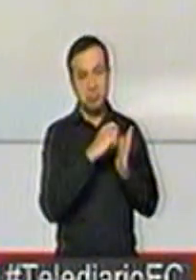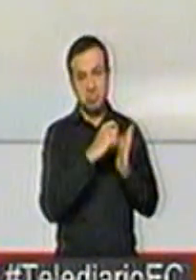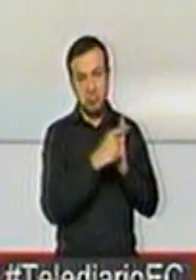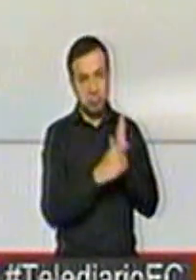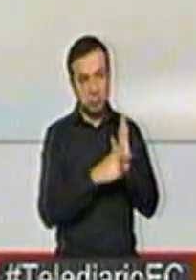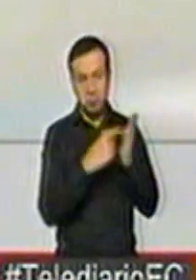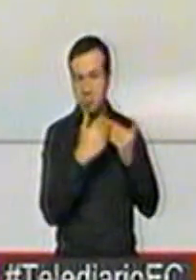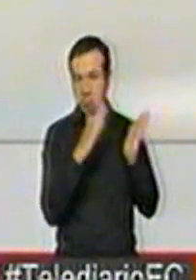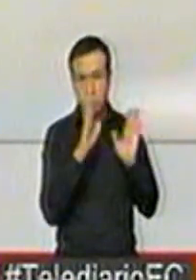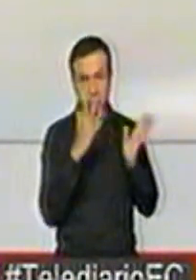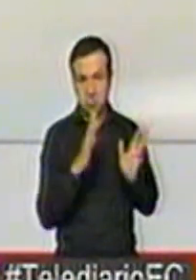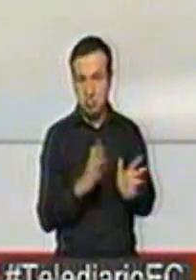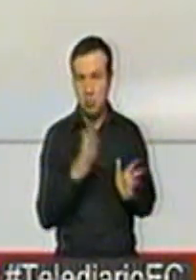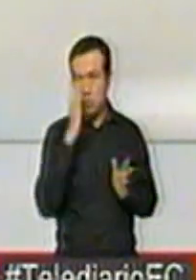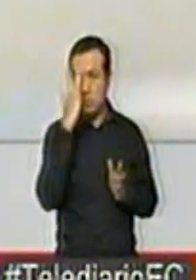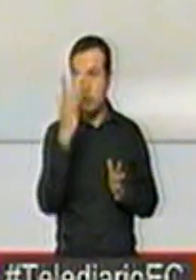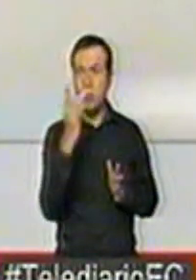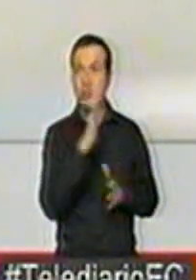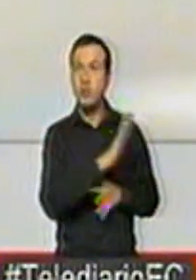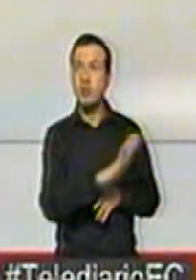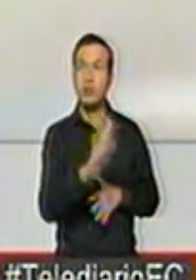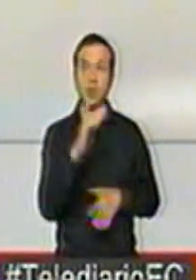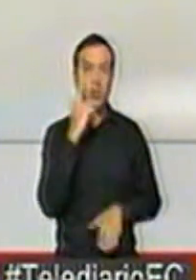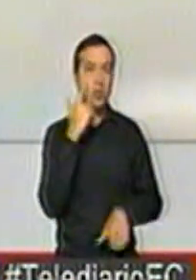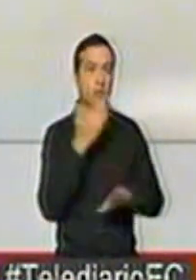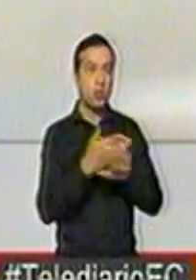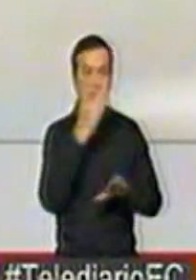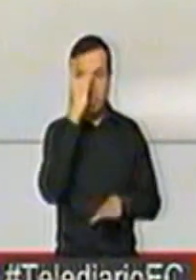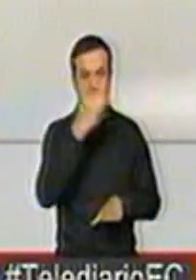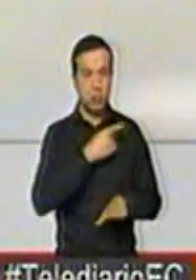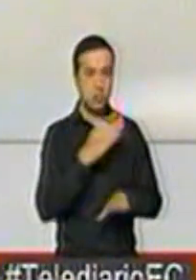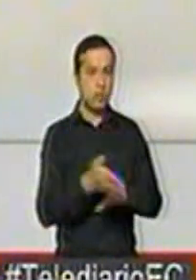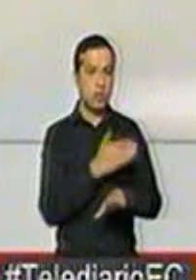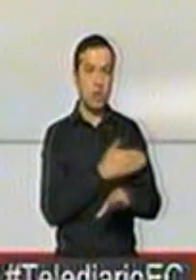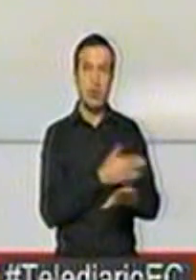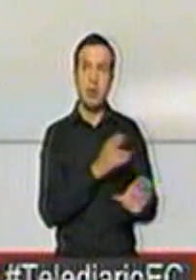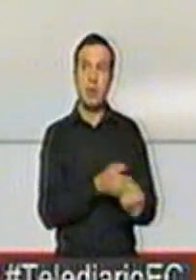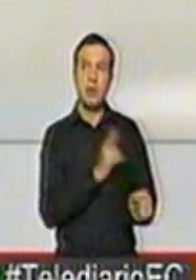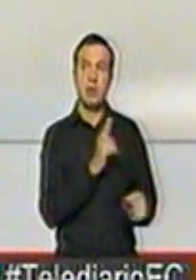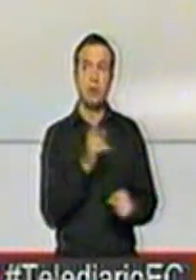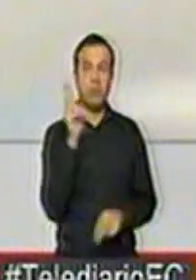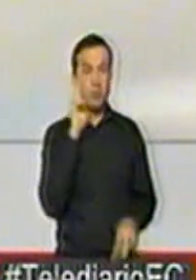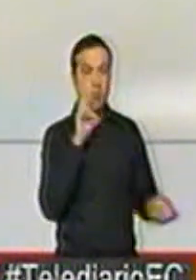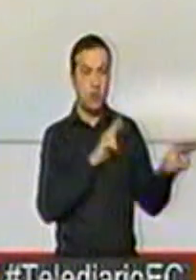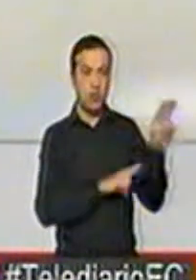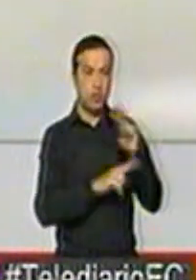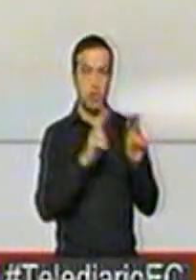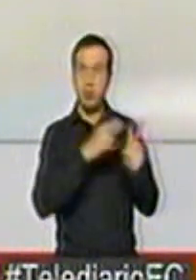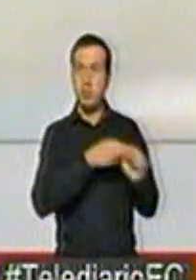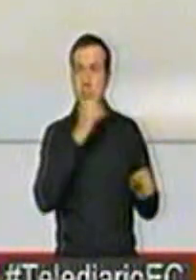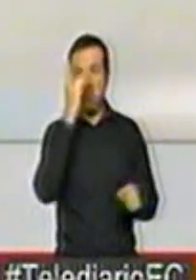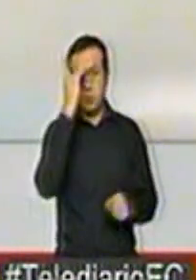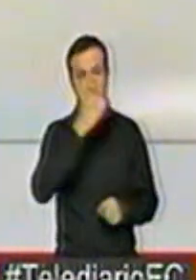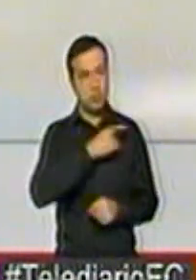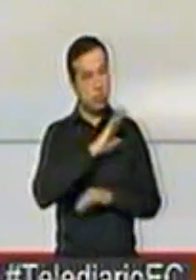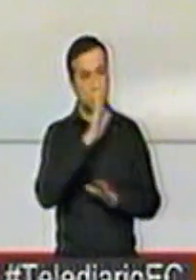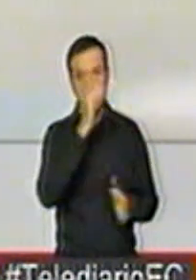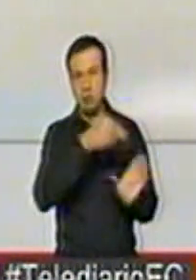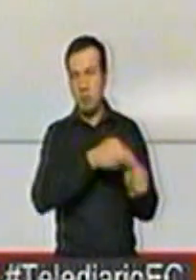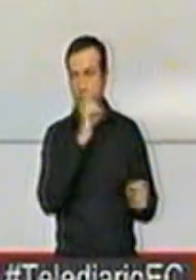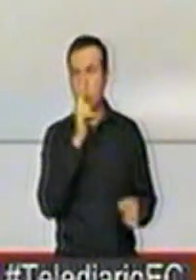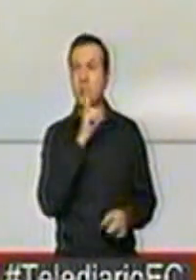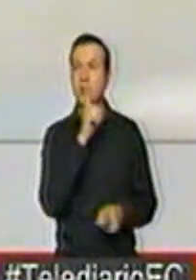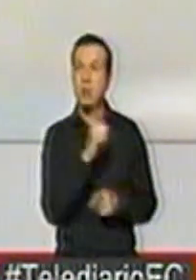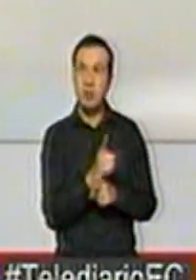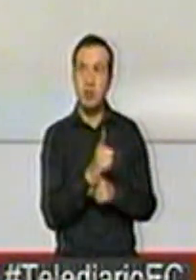levantamiento del sigilo bancario porque habían presentado la renuncia en el proceso de evaluación y evidentemente salieron pese a que